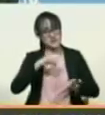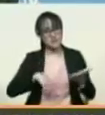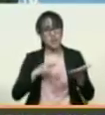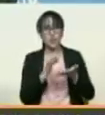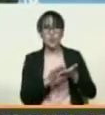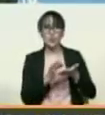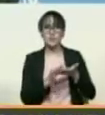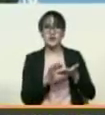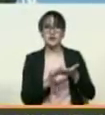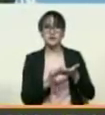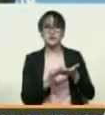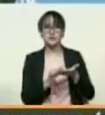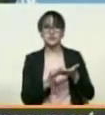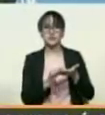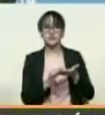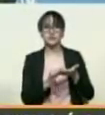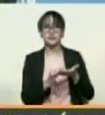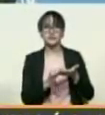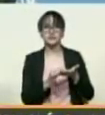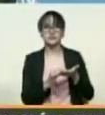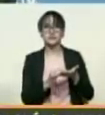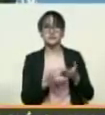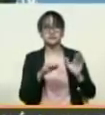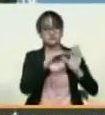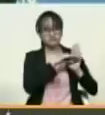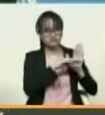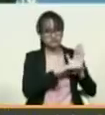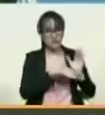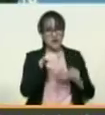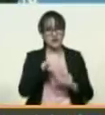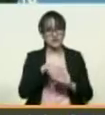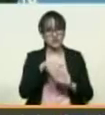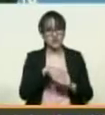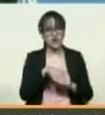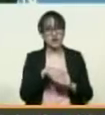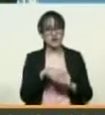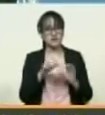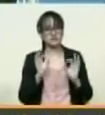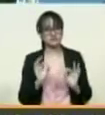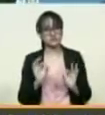entre los candidatos de garantías electorales donde se certificaran